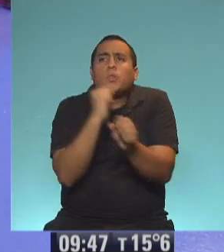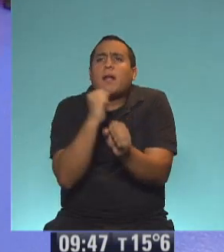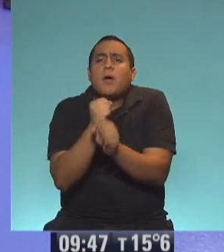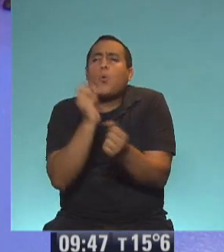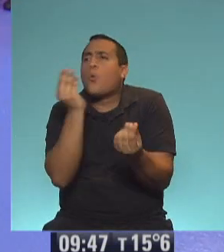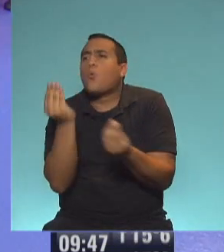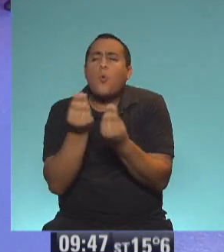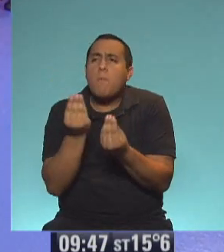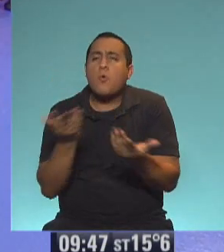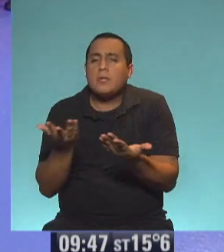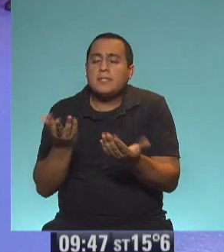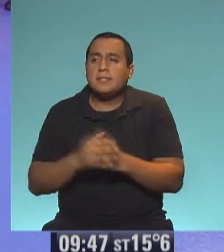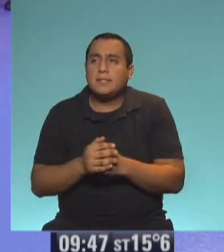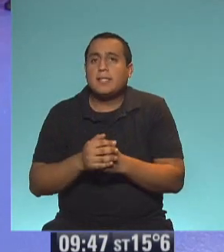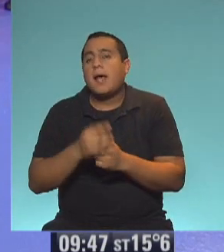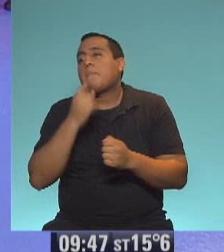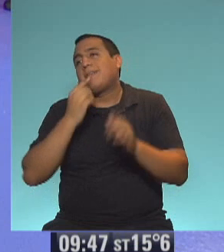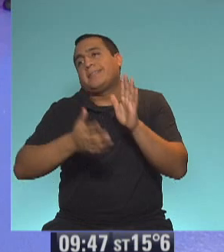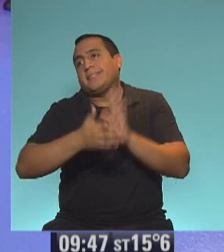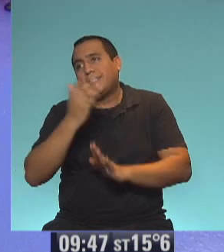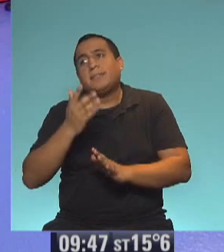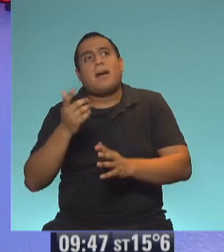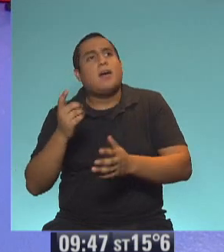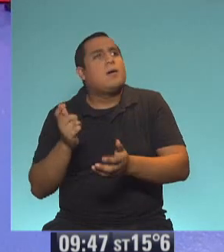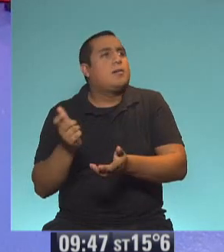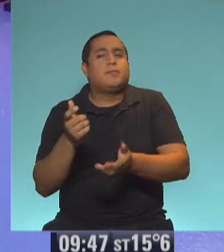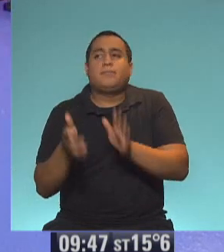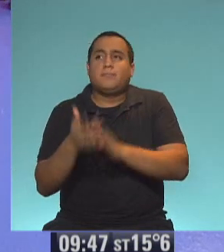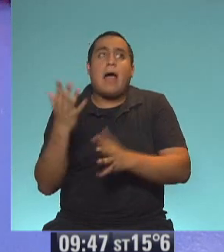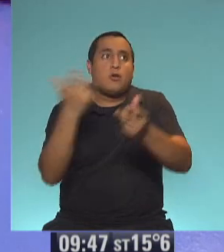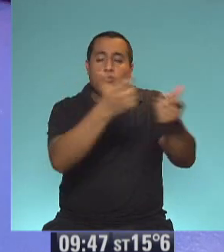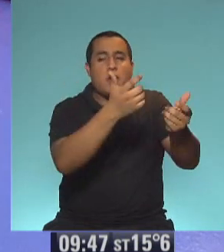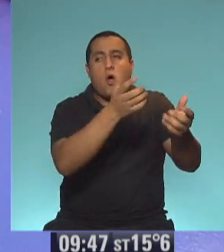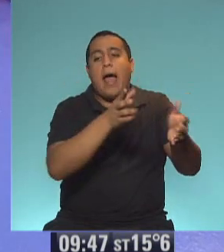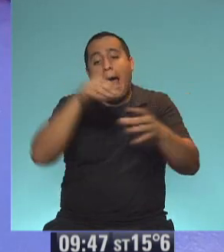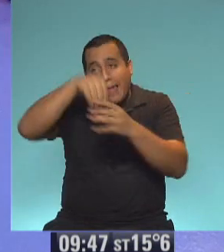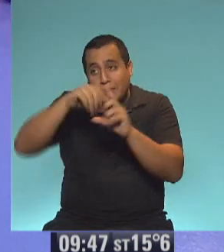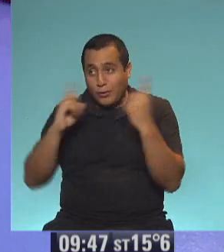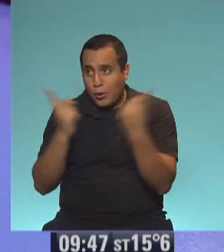o bombera? Claro, sin la salida de emergencia, digamos. ¿Qué hacen en el cuartel?